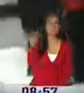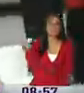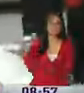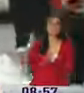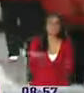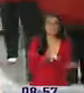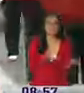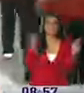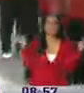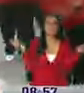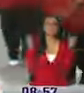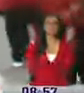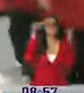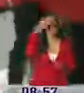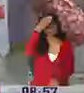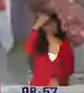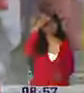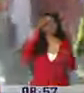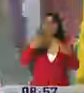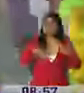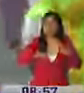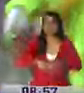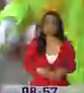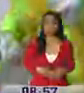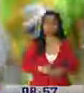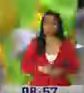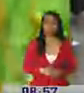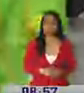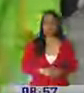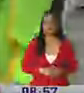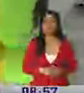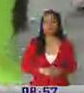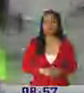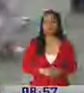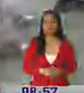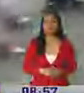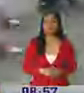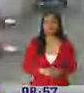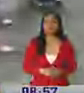a la Fiesta de la Cultura. Informó Priscila Cadena.